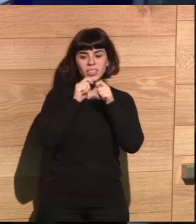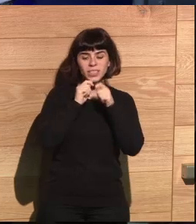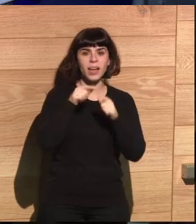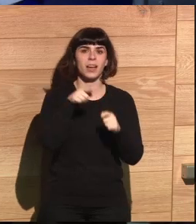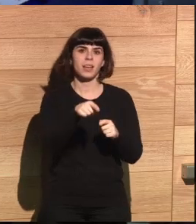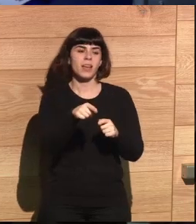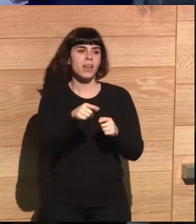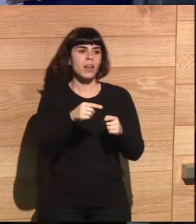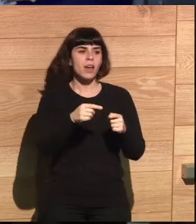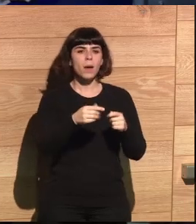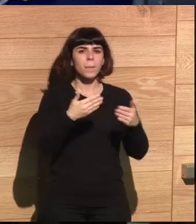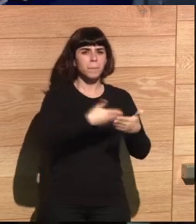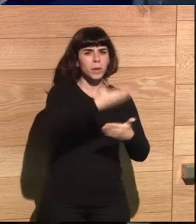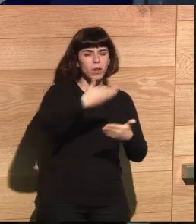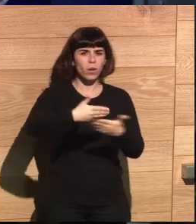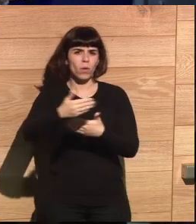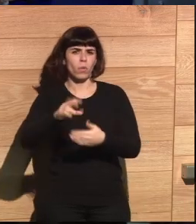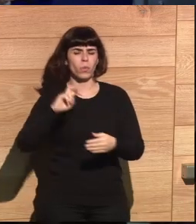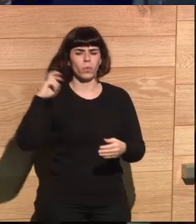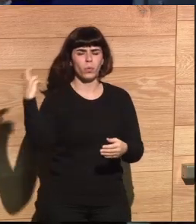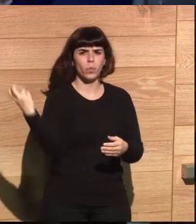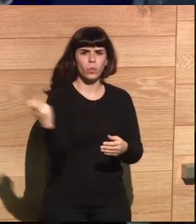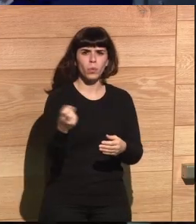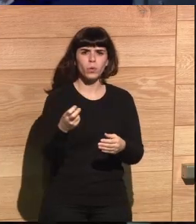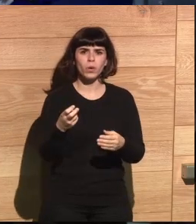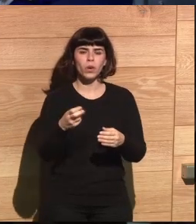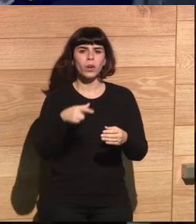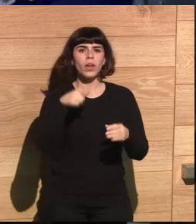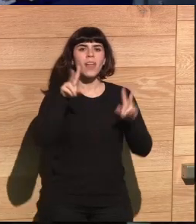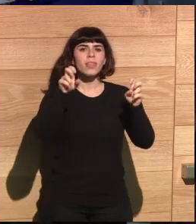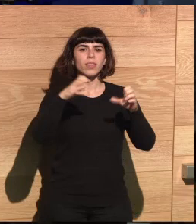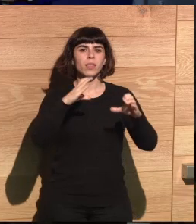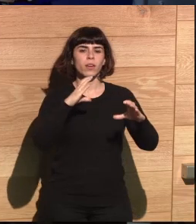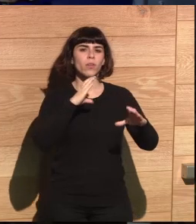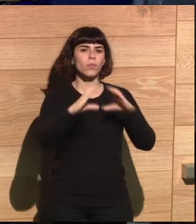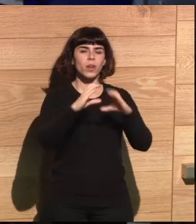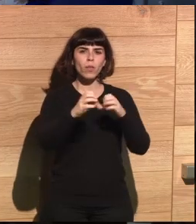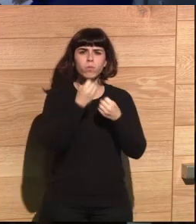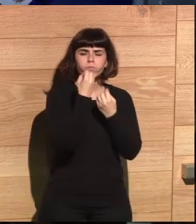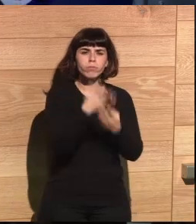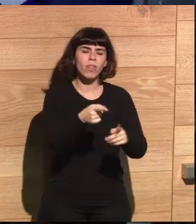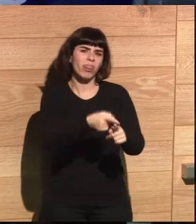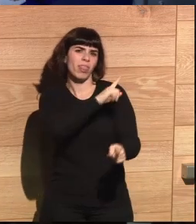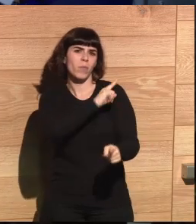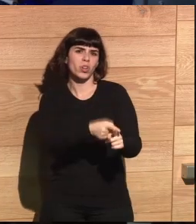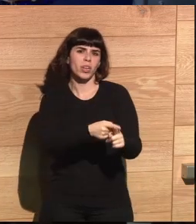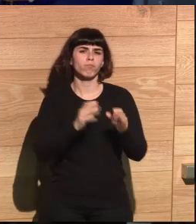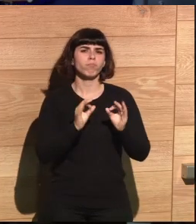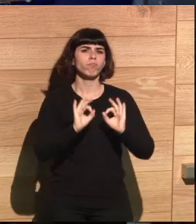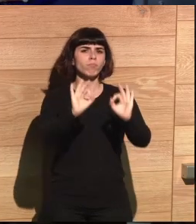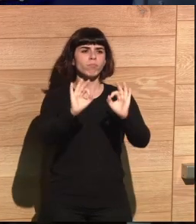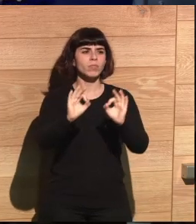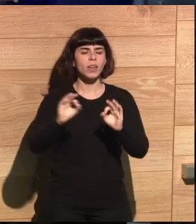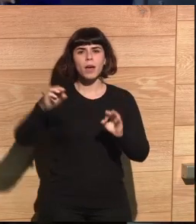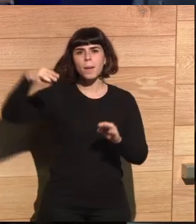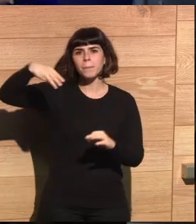de redacciones y se dedica a la comunicación de eventos deportivos, algo que tiene en común con nuestra siguiente protagonista, con María